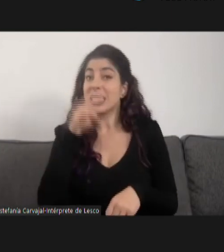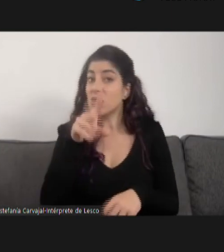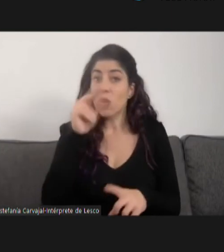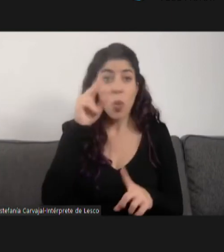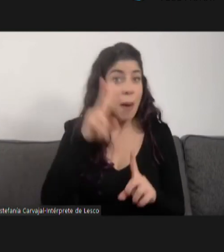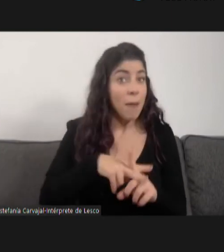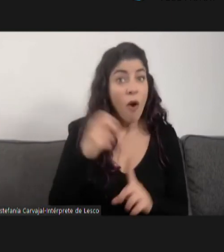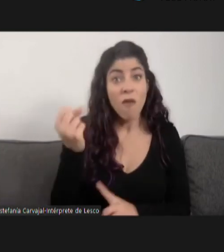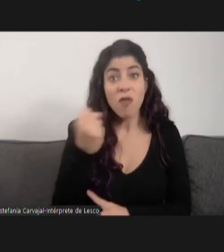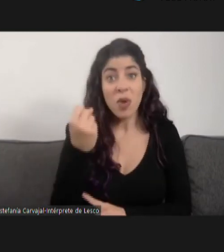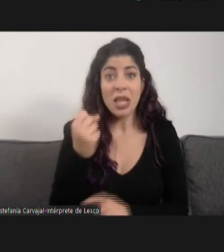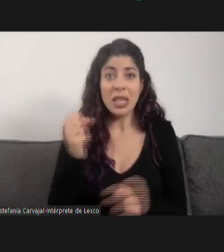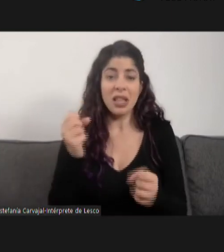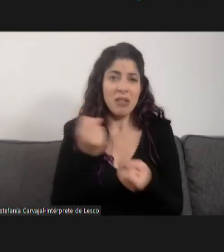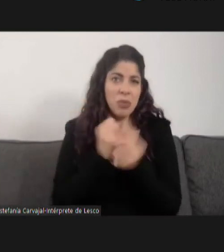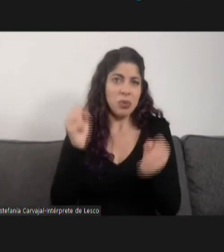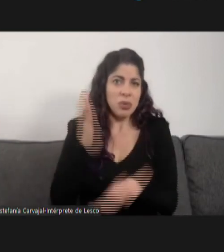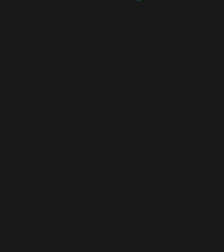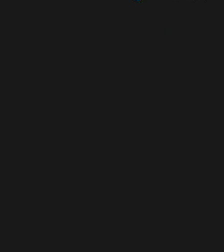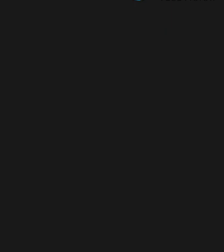¿será imparable el virus?